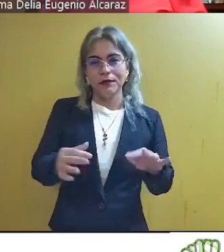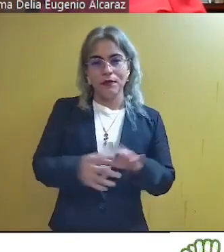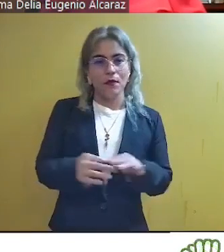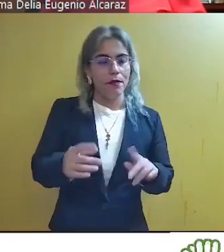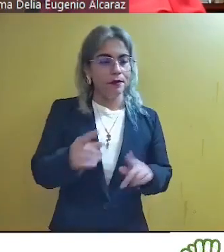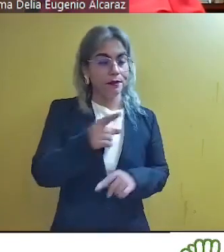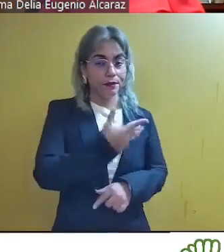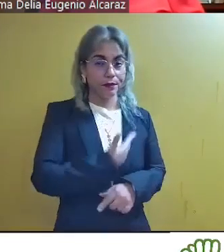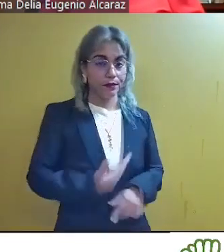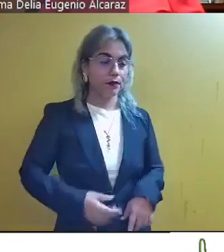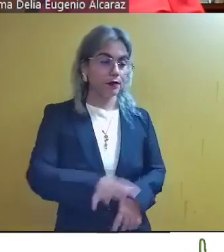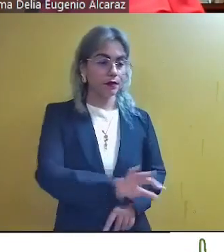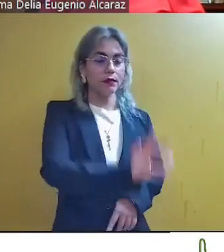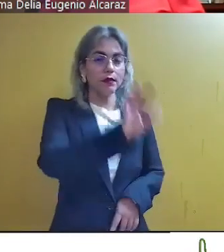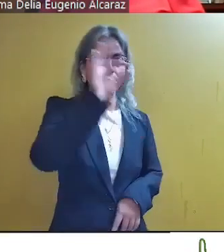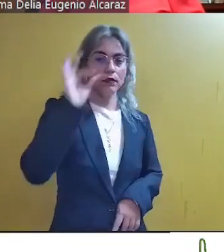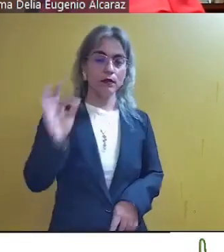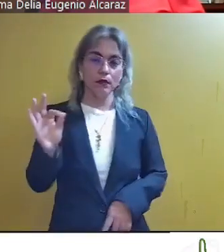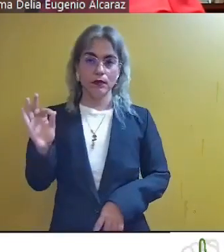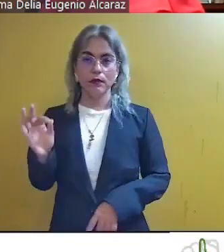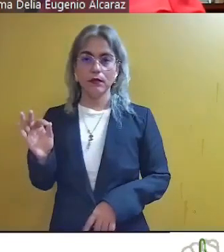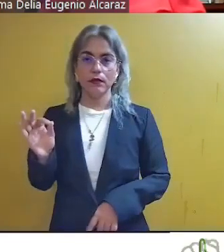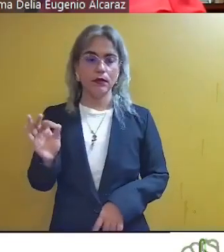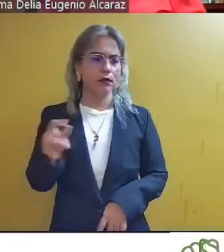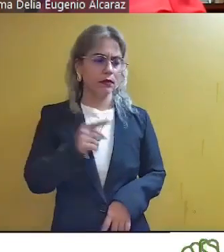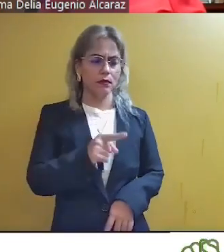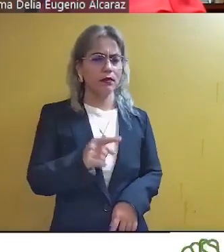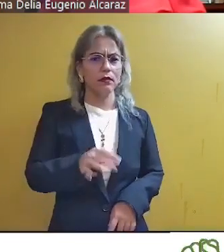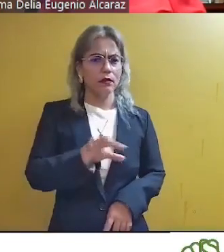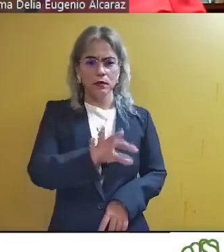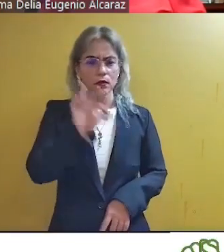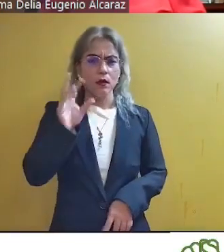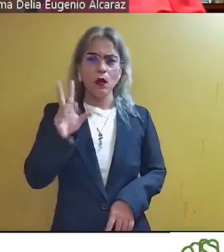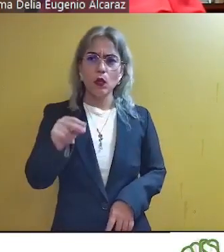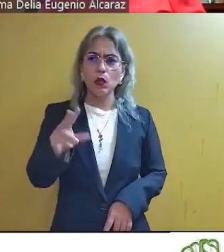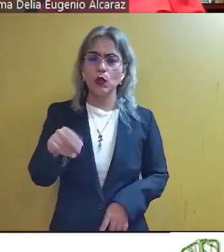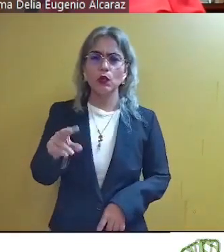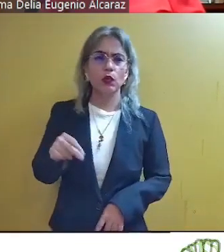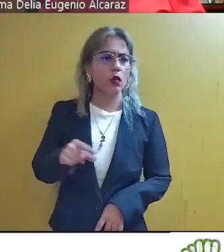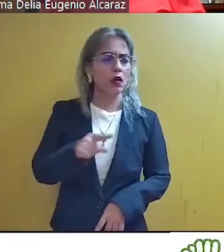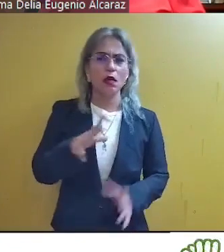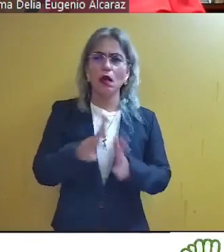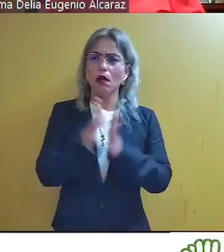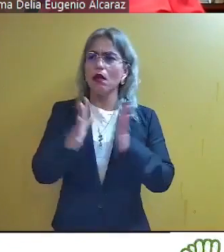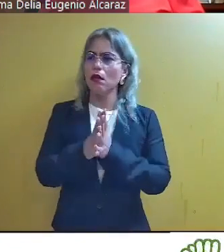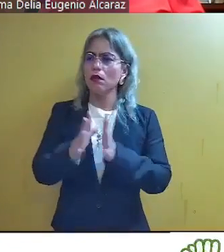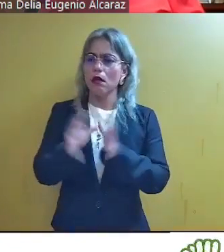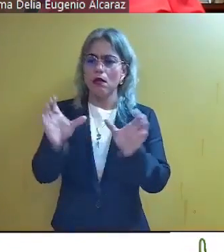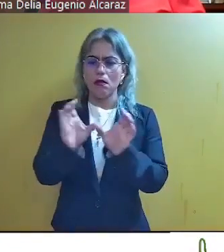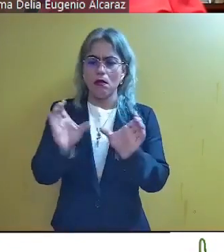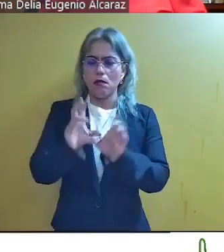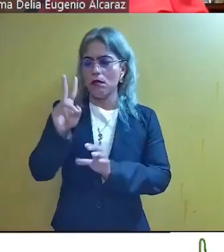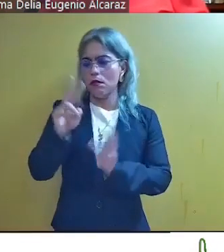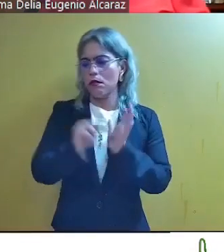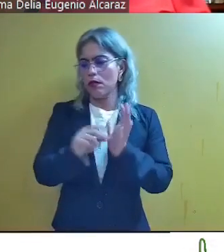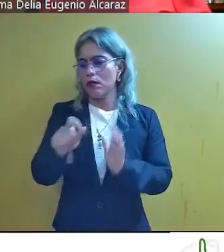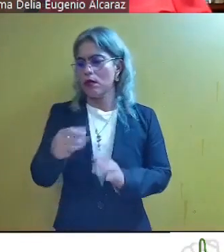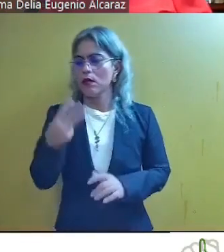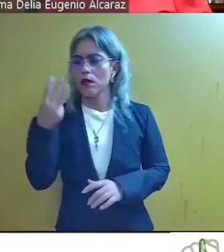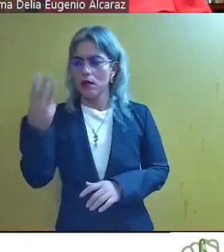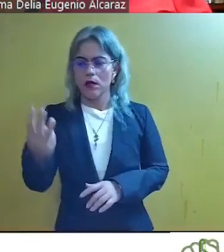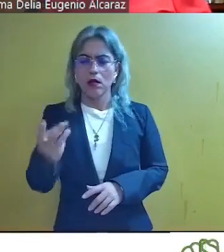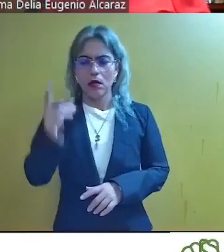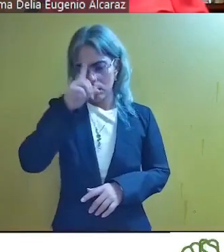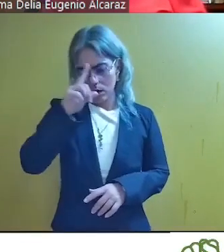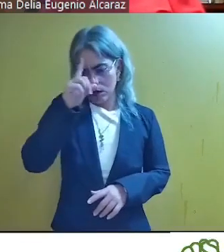como presidenta en el acuerdo impugnado es inelegible porque ella no participó en la convocatoria 2023 del procedimiento de designación de las